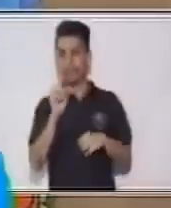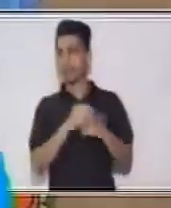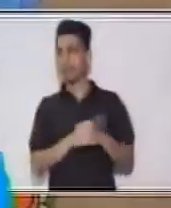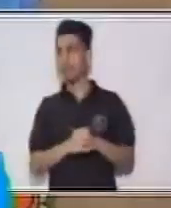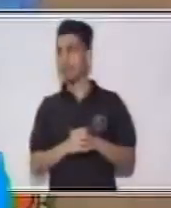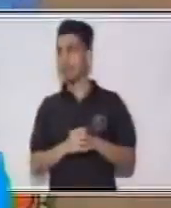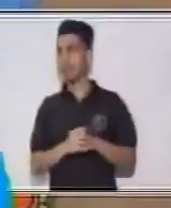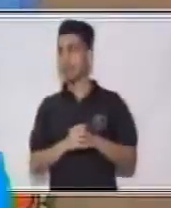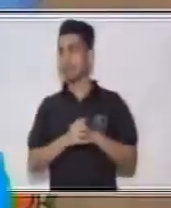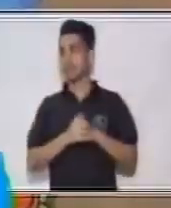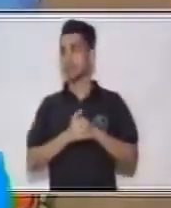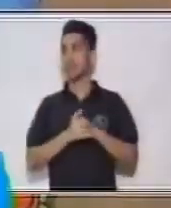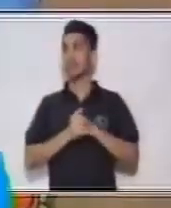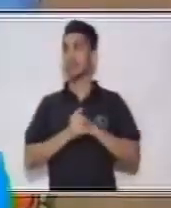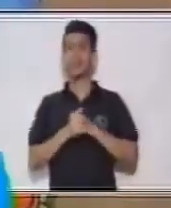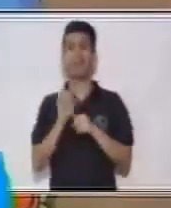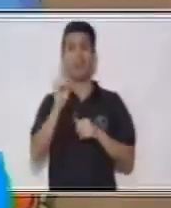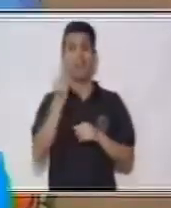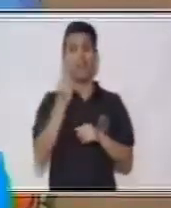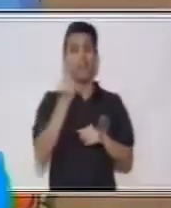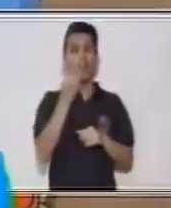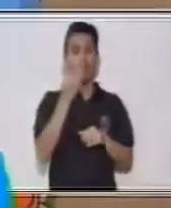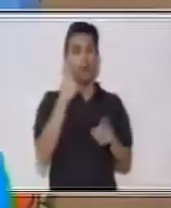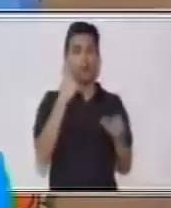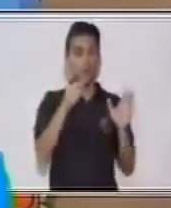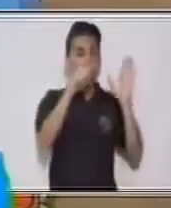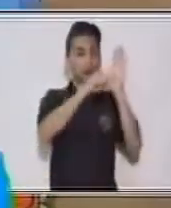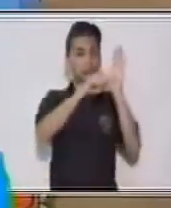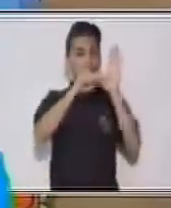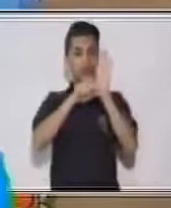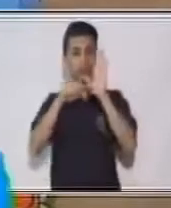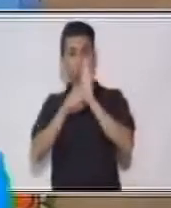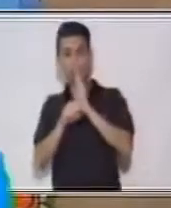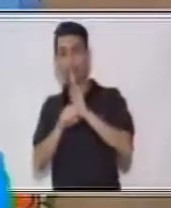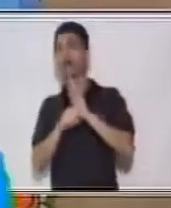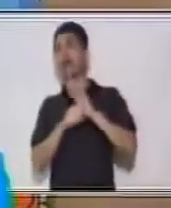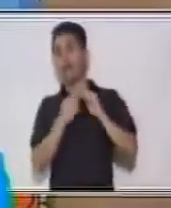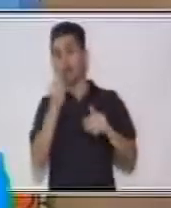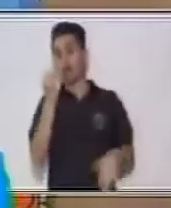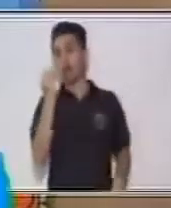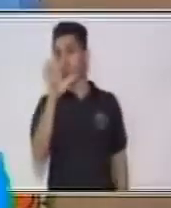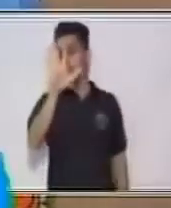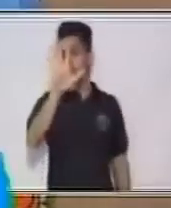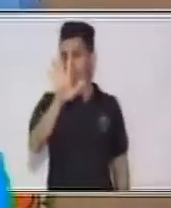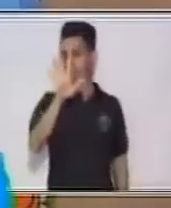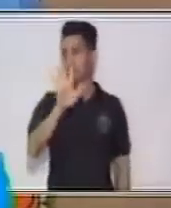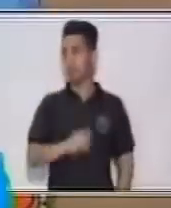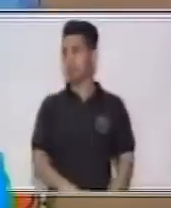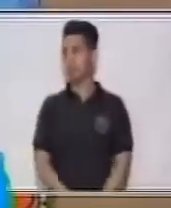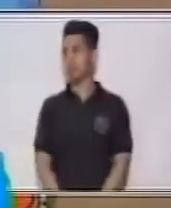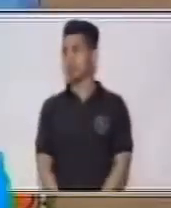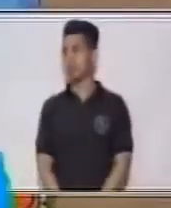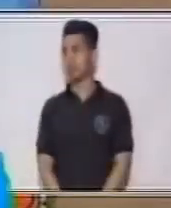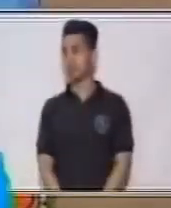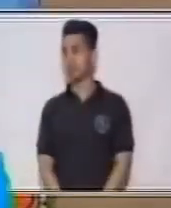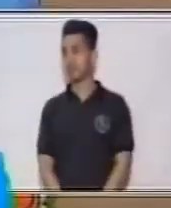70 quien número utilice para restar excelente el número 5